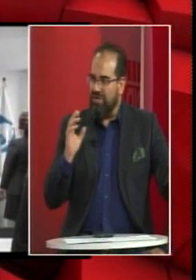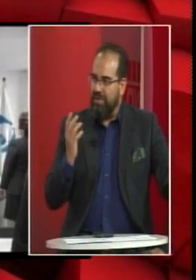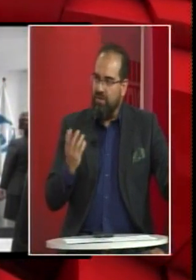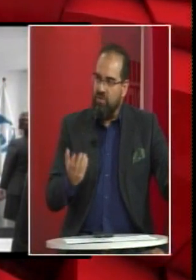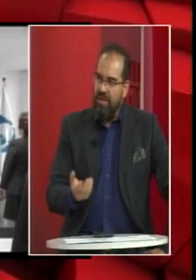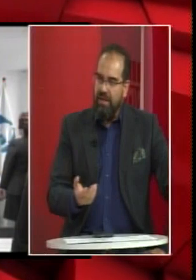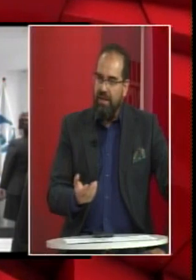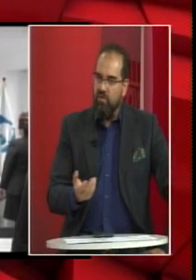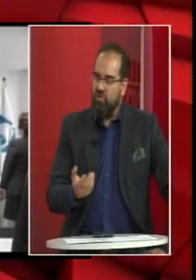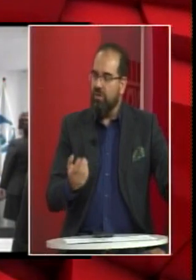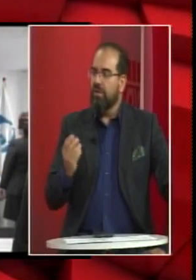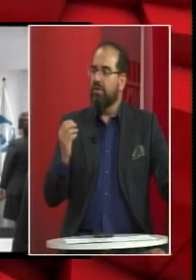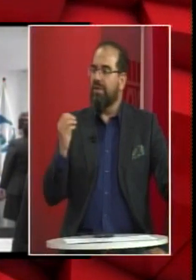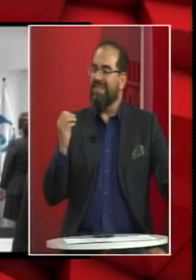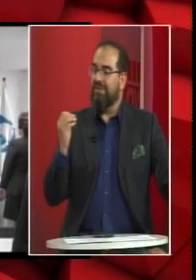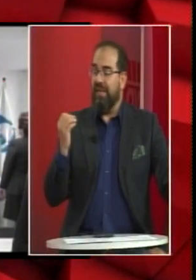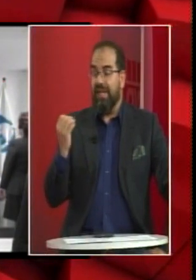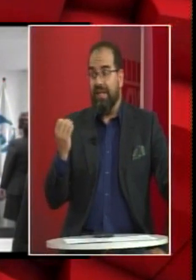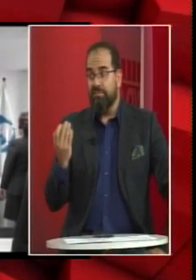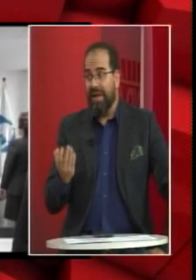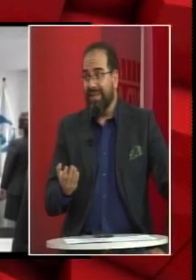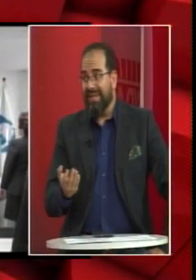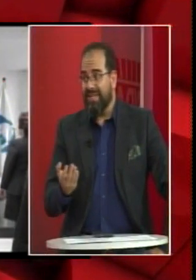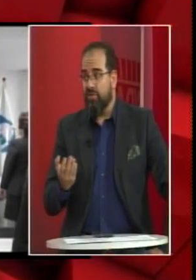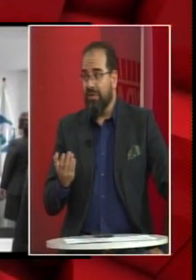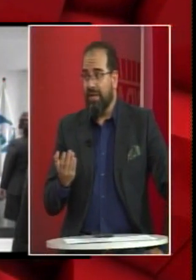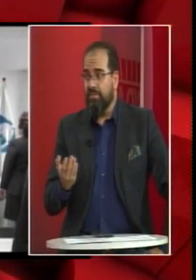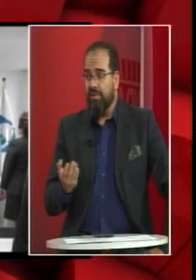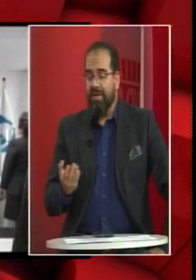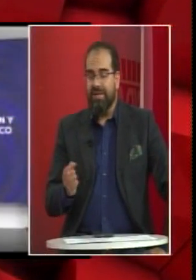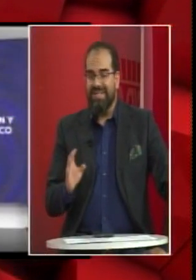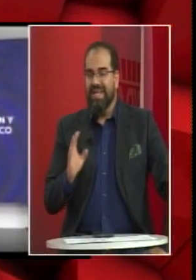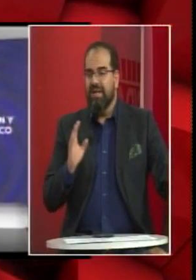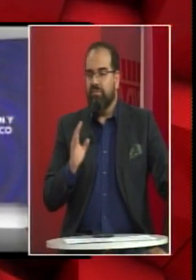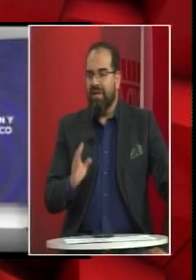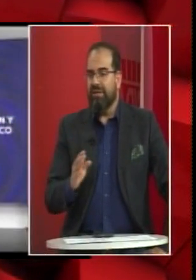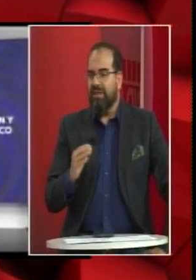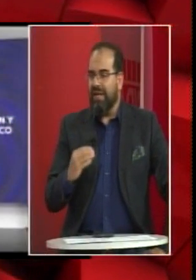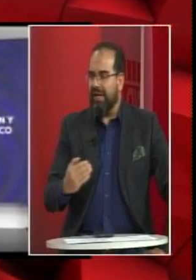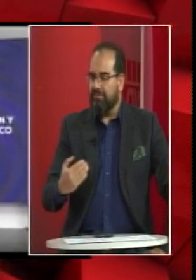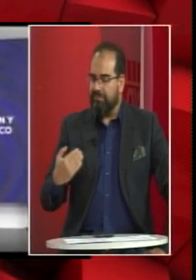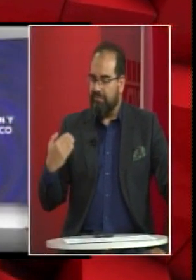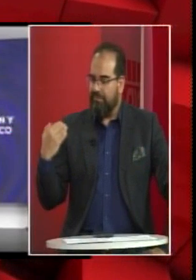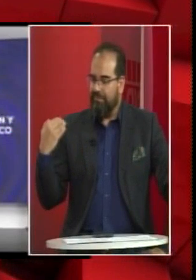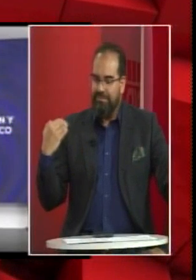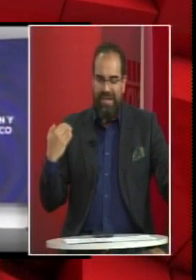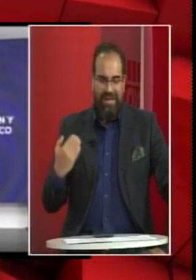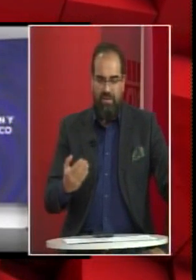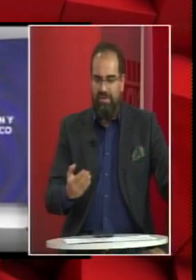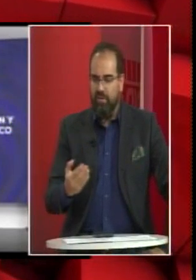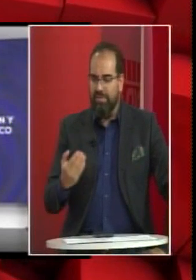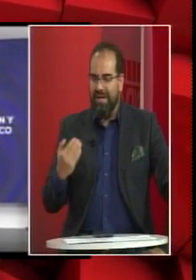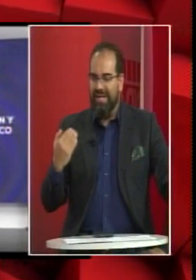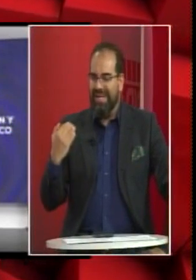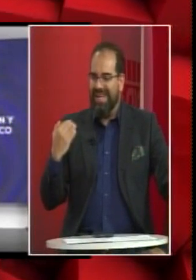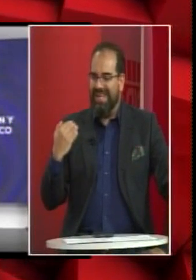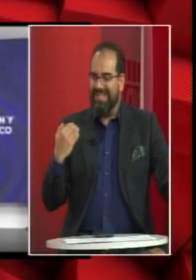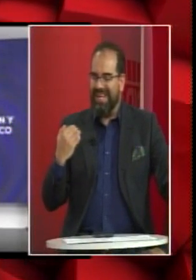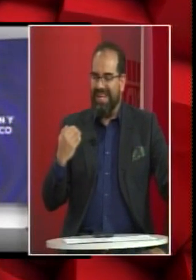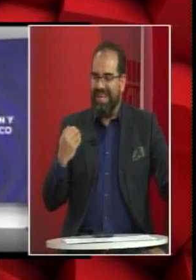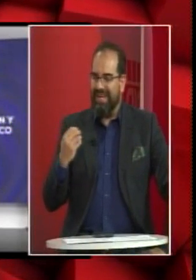conocimientos técnicos, las habilidades blandas que son tan importantes, puedan tener, de alguna forma,